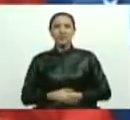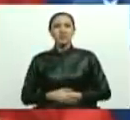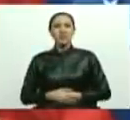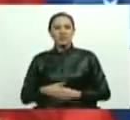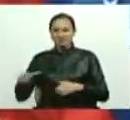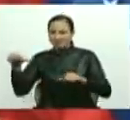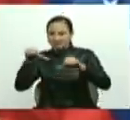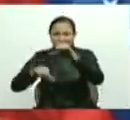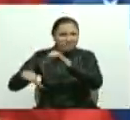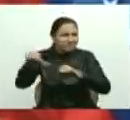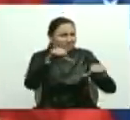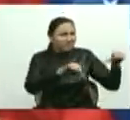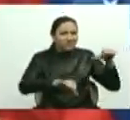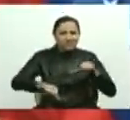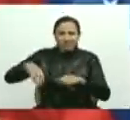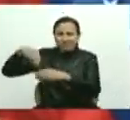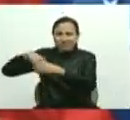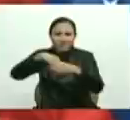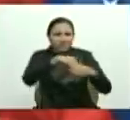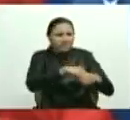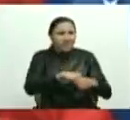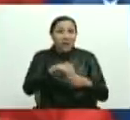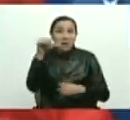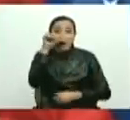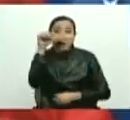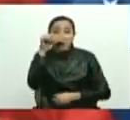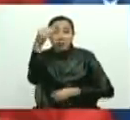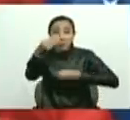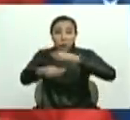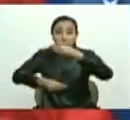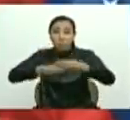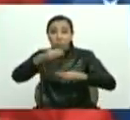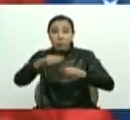laboratorios para procesar droga y no mostrar